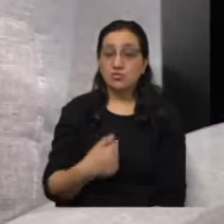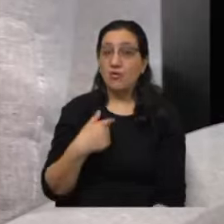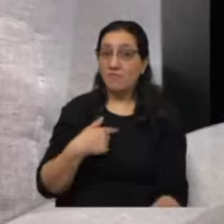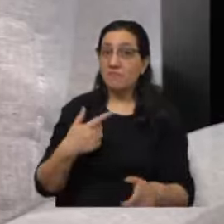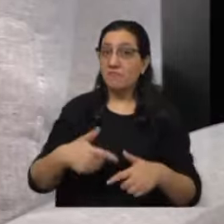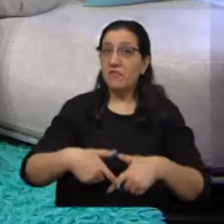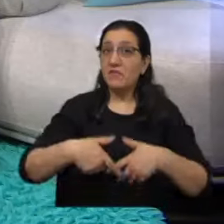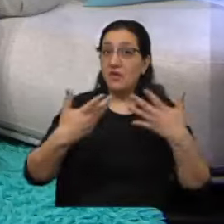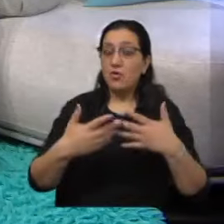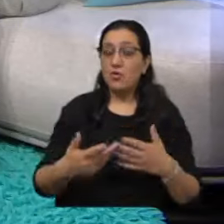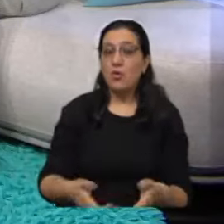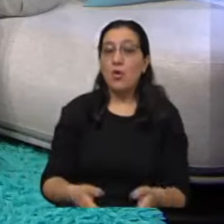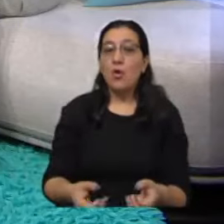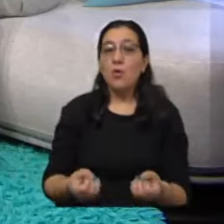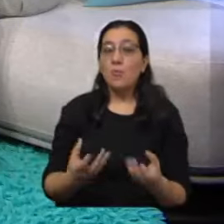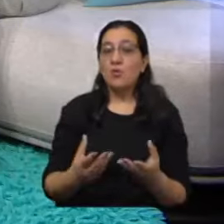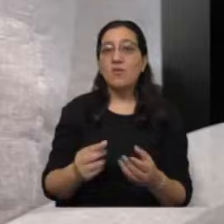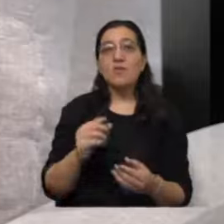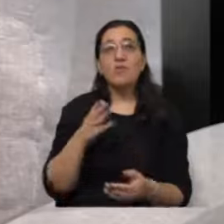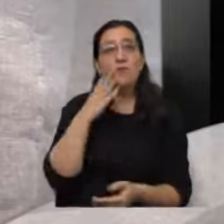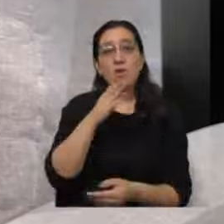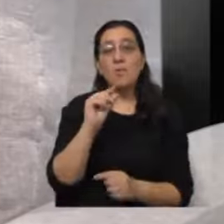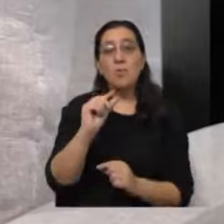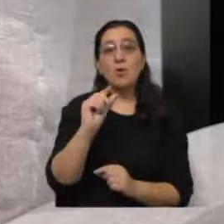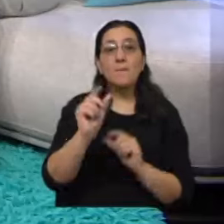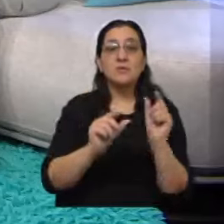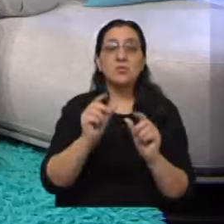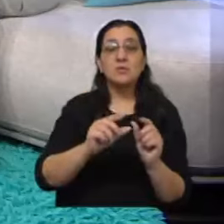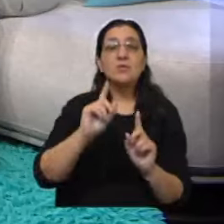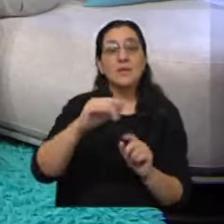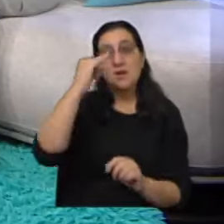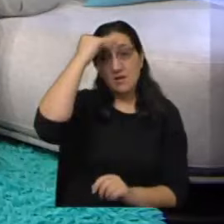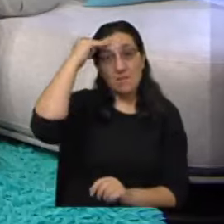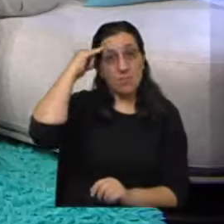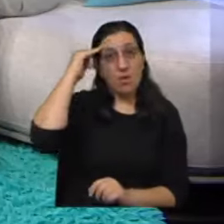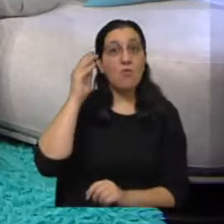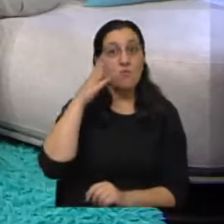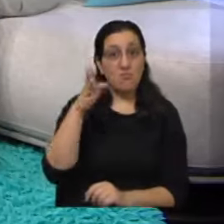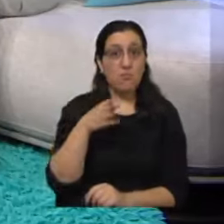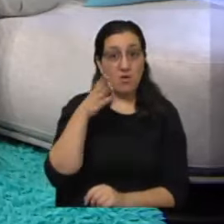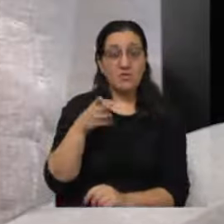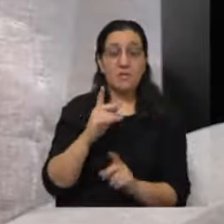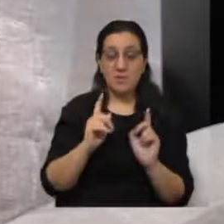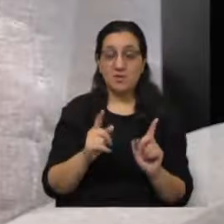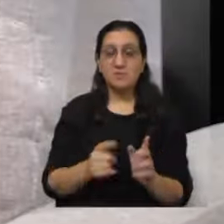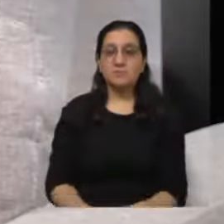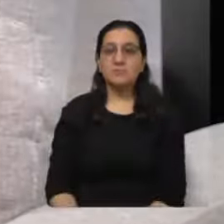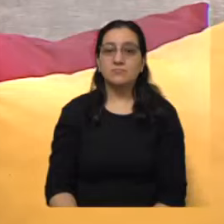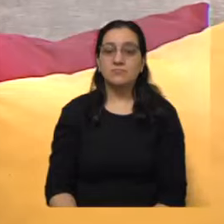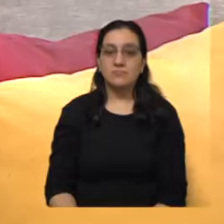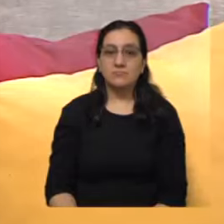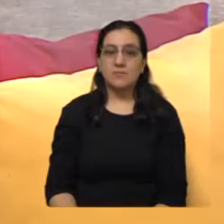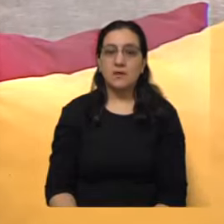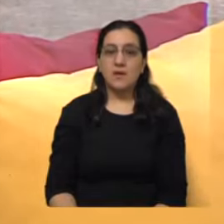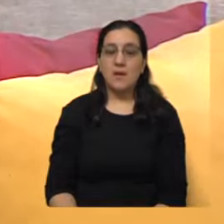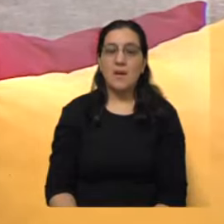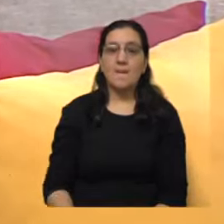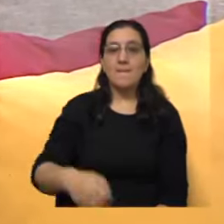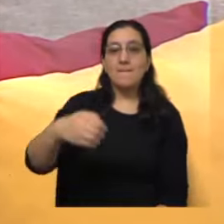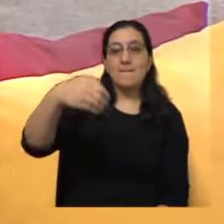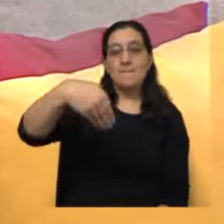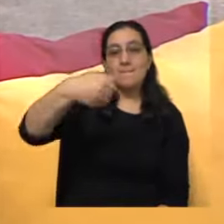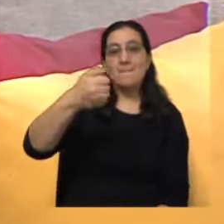Porque no muchos más fueron. Ripoll fue también, porque ya trabajó muchos años en Bueno, está bien, El Mac Día Feliz no es solamente